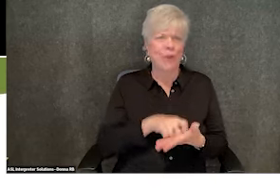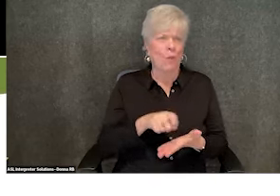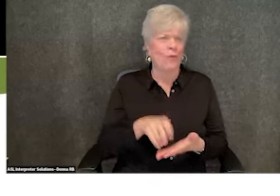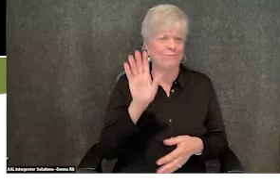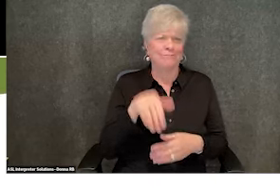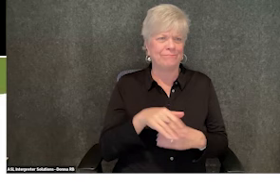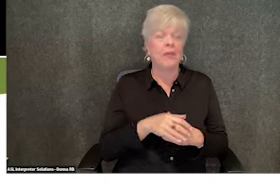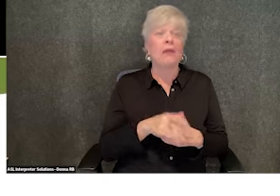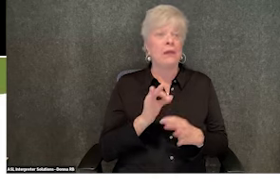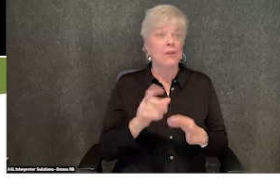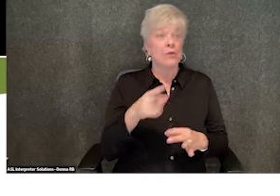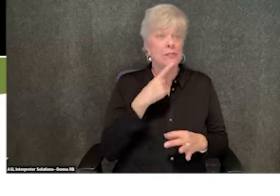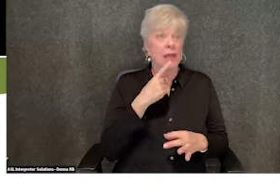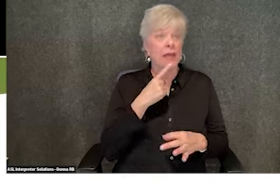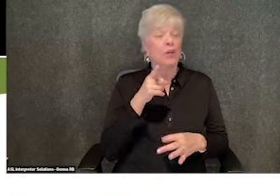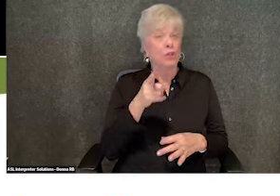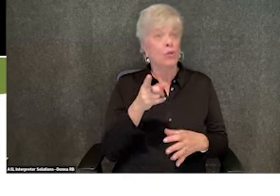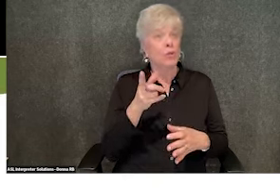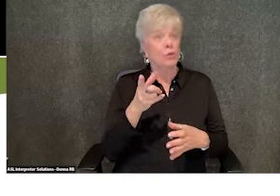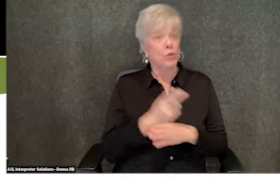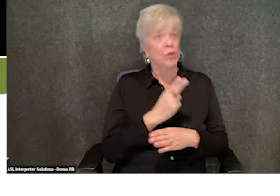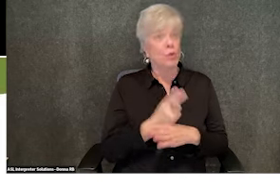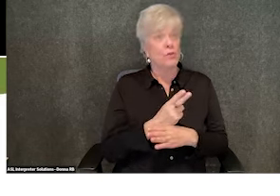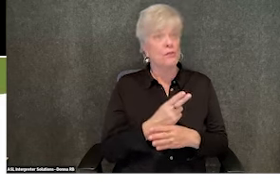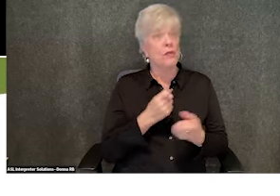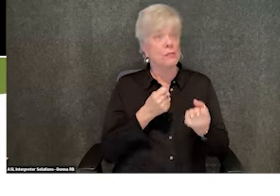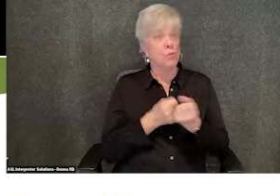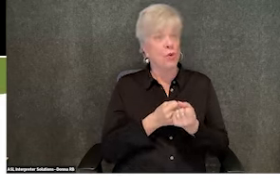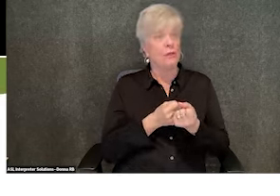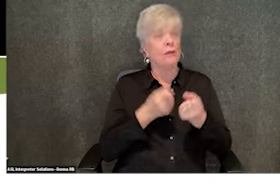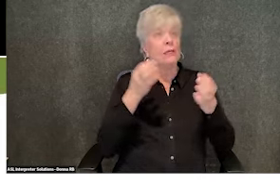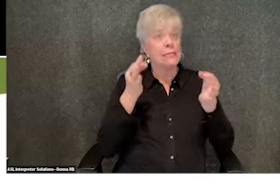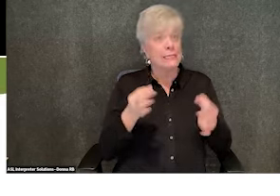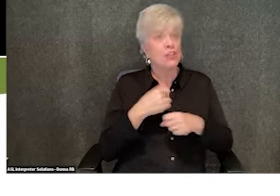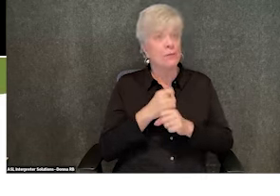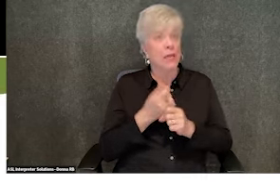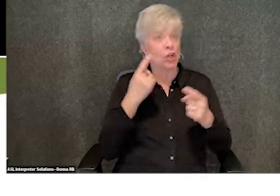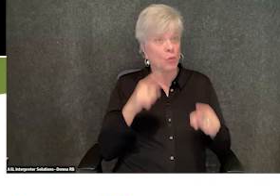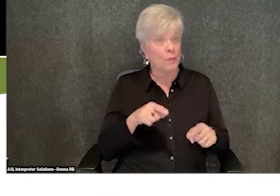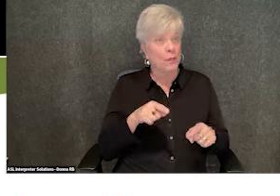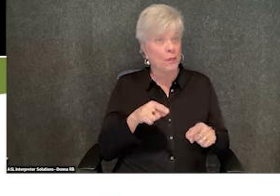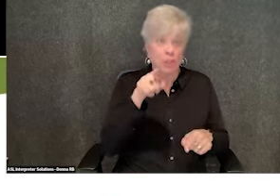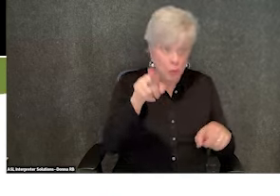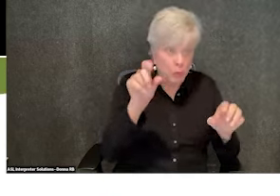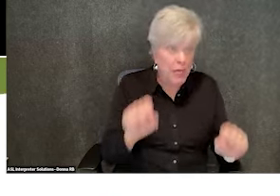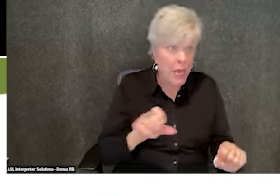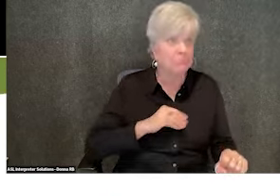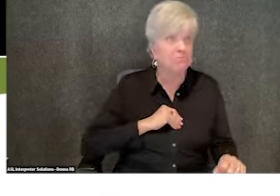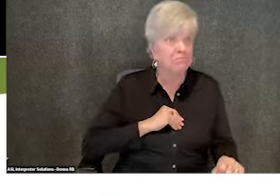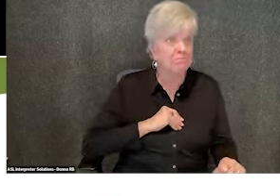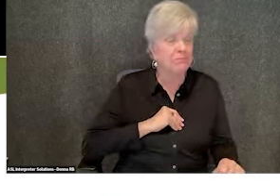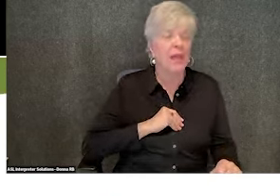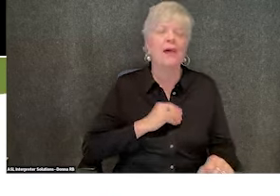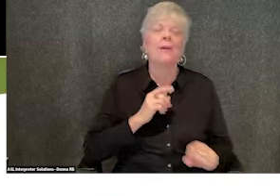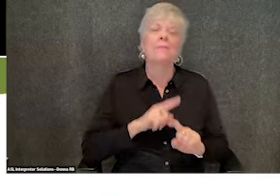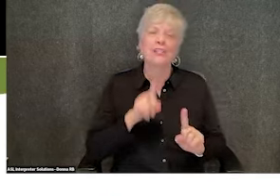necesita una nota de un doctor. Si uno dice que puede usar, o si uno dice yo puedo usar una toma